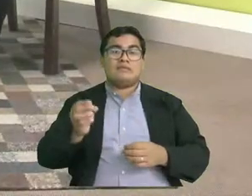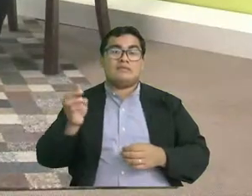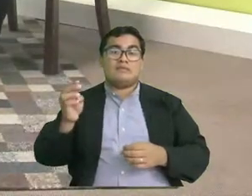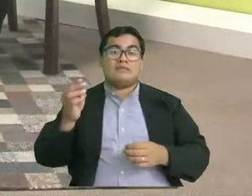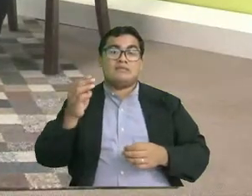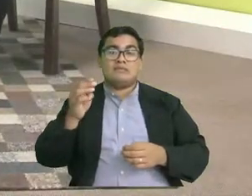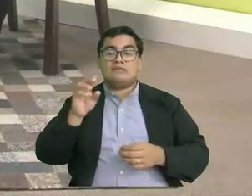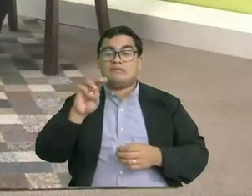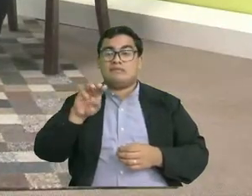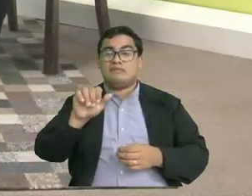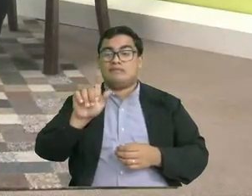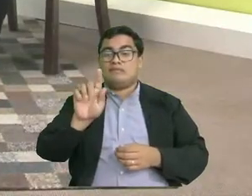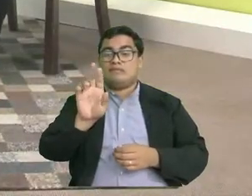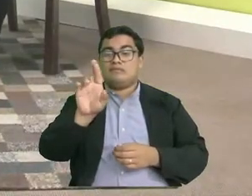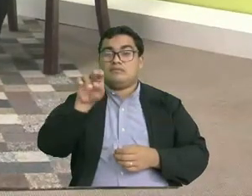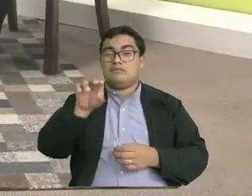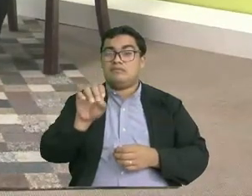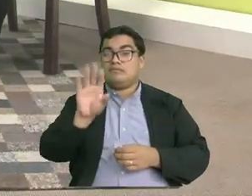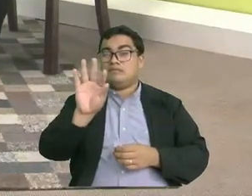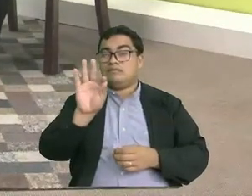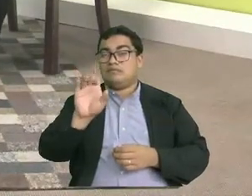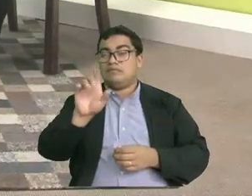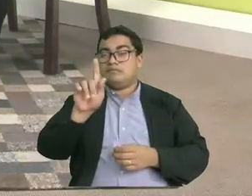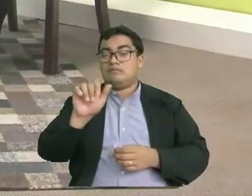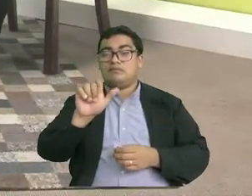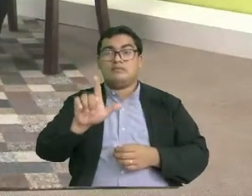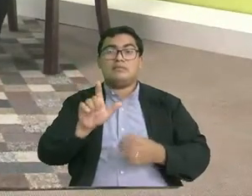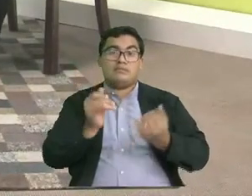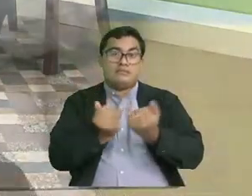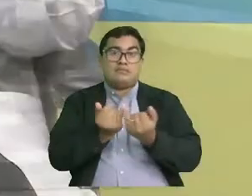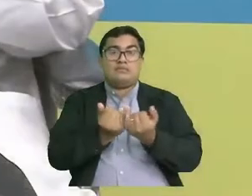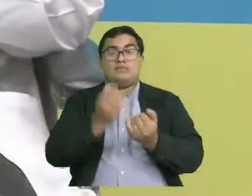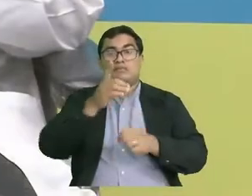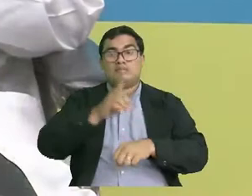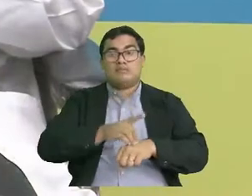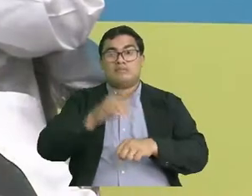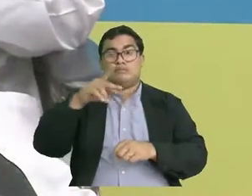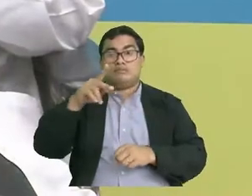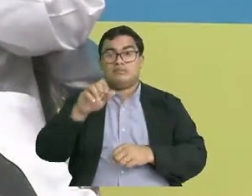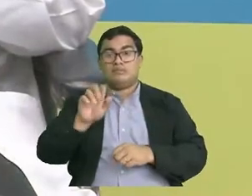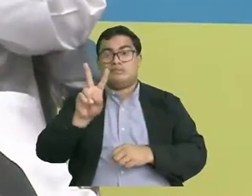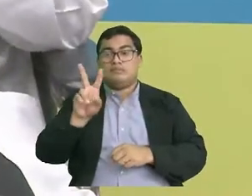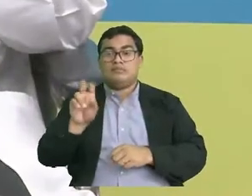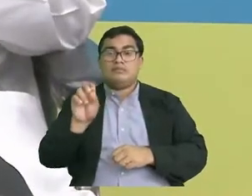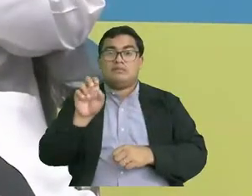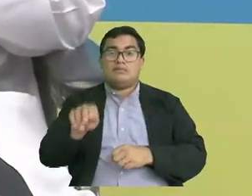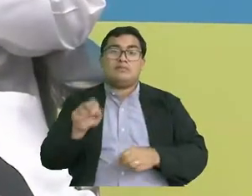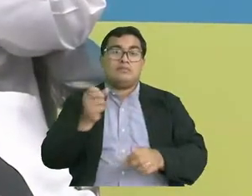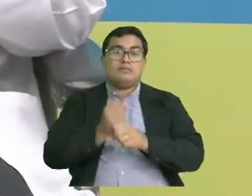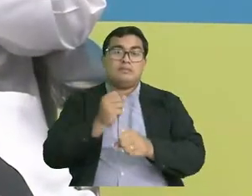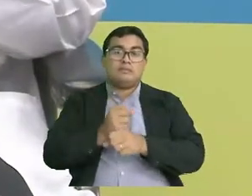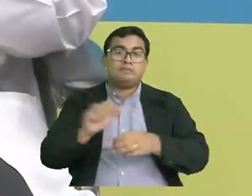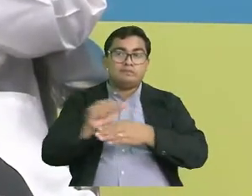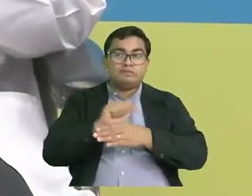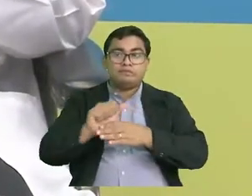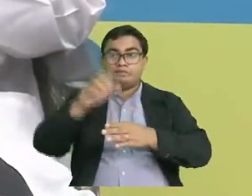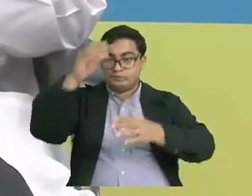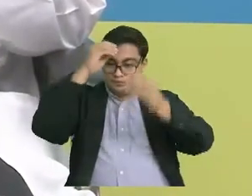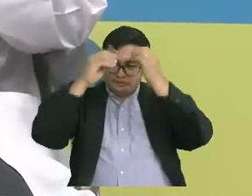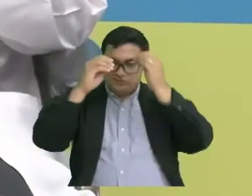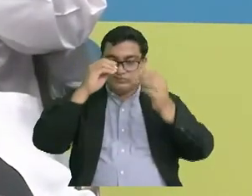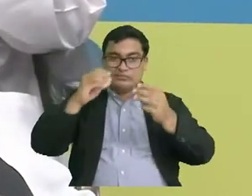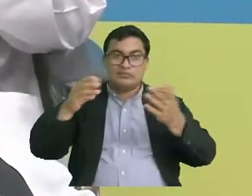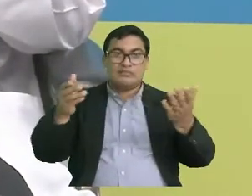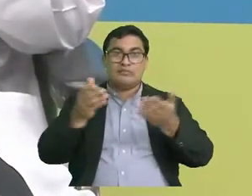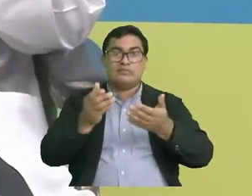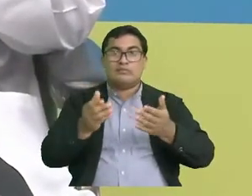materno-fetal. Y el doctor Pavón también ya está trabajando y entrenándose en cirugía fetal,